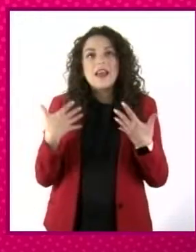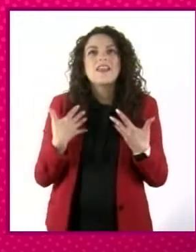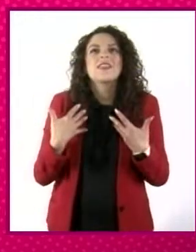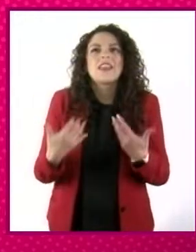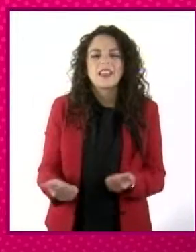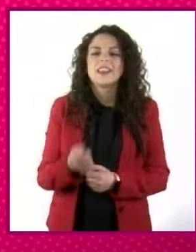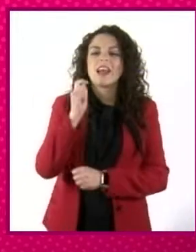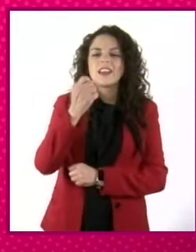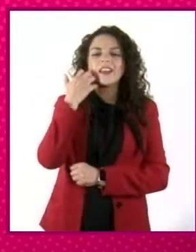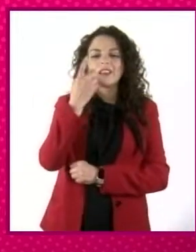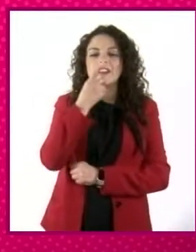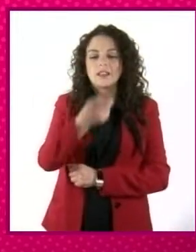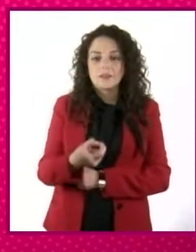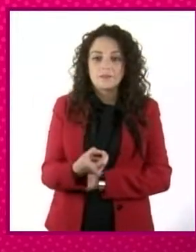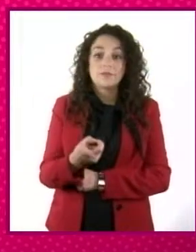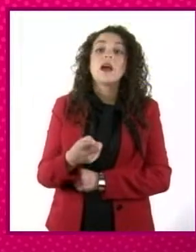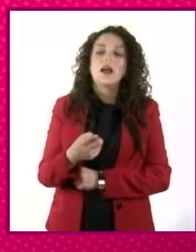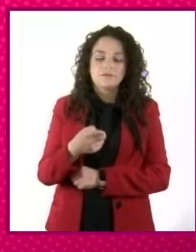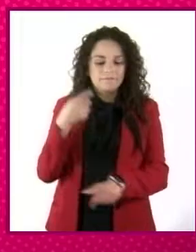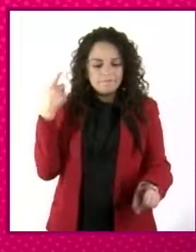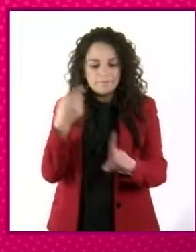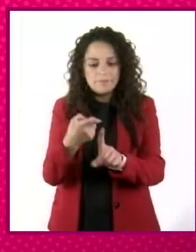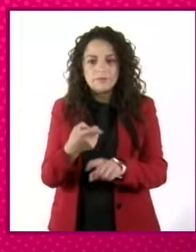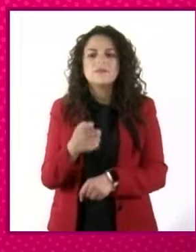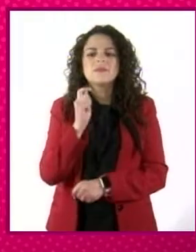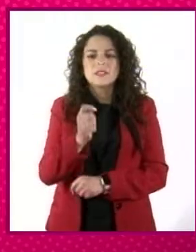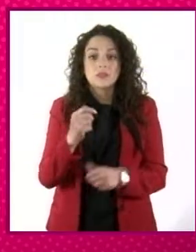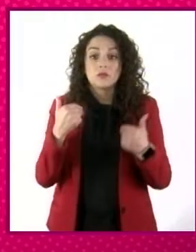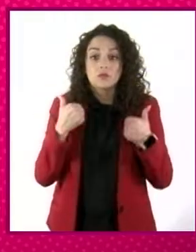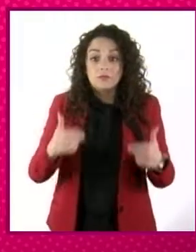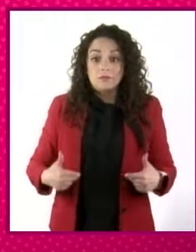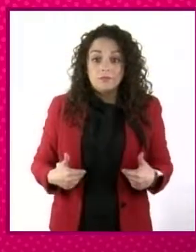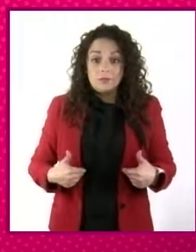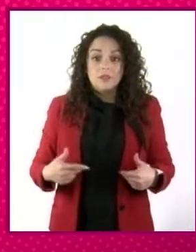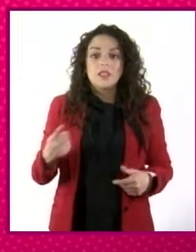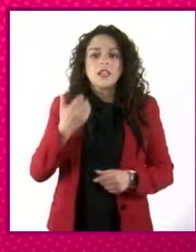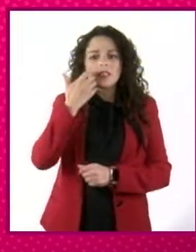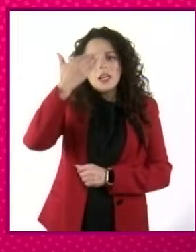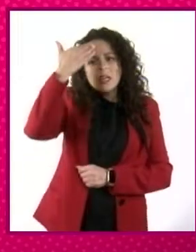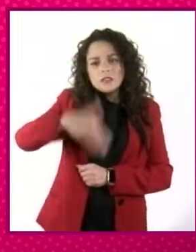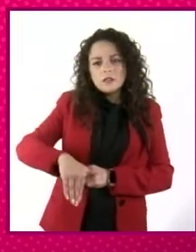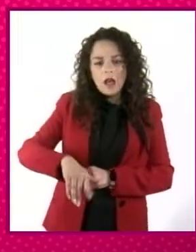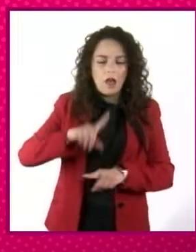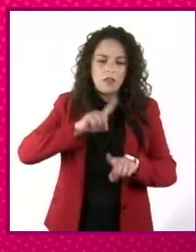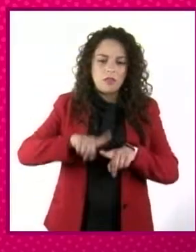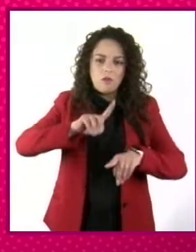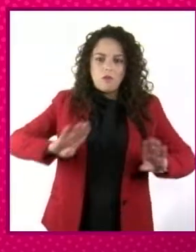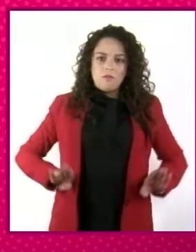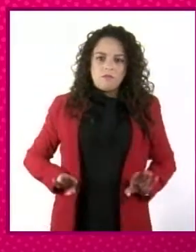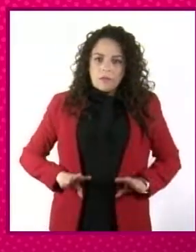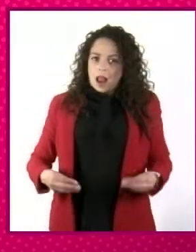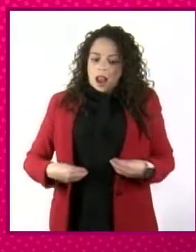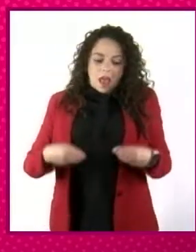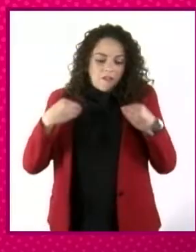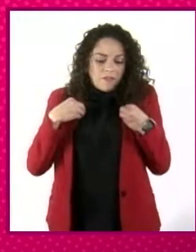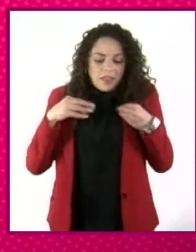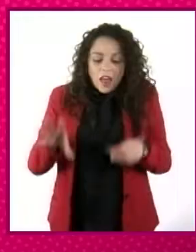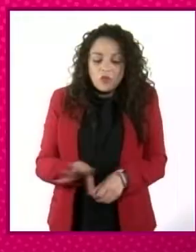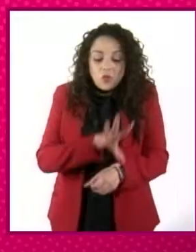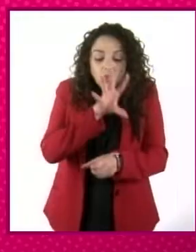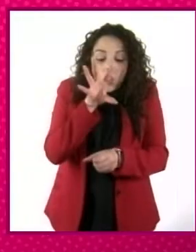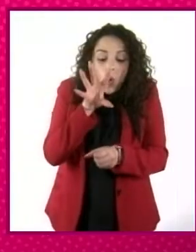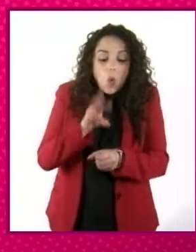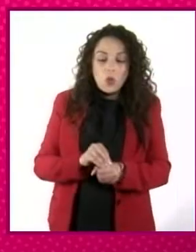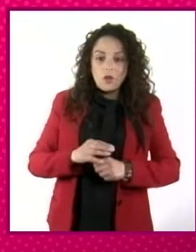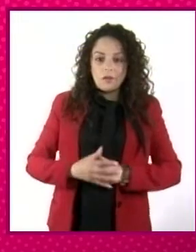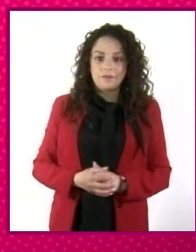que la historia se centra en el ser humano. ¿Qué queremos conocer del ser humano? Pues todos los ámbitos de la vida del ser humano, todo. ¿Qué